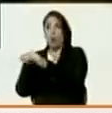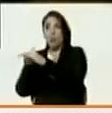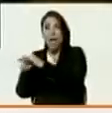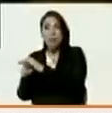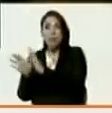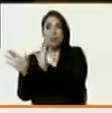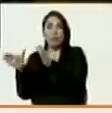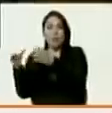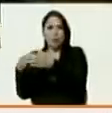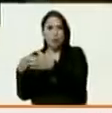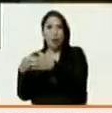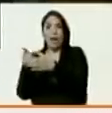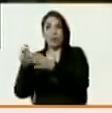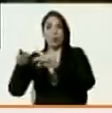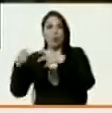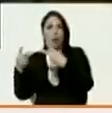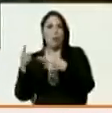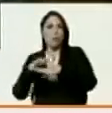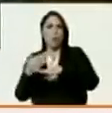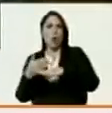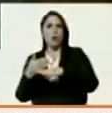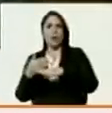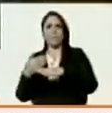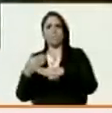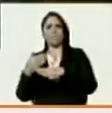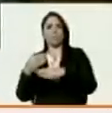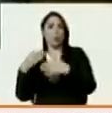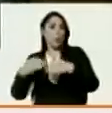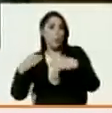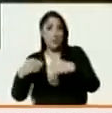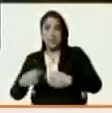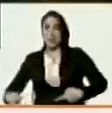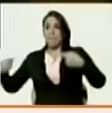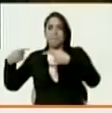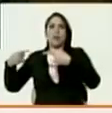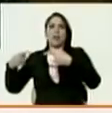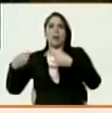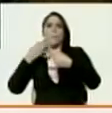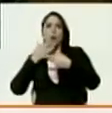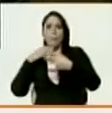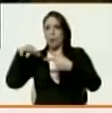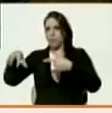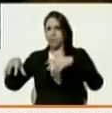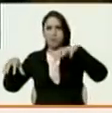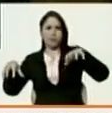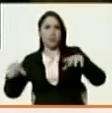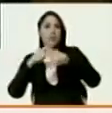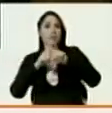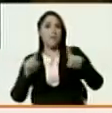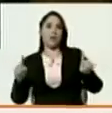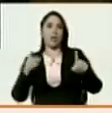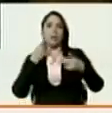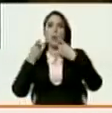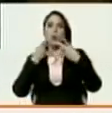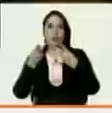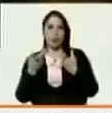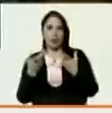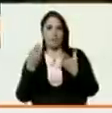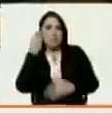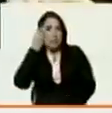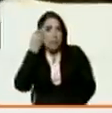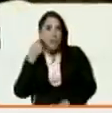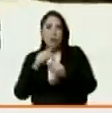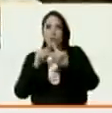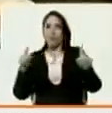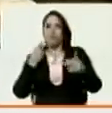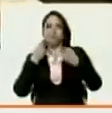inédito. Porque normalmente se enfrentan sectores contrarios políticamente. En este